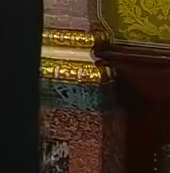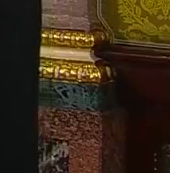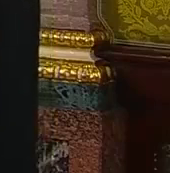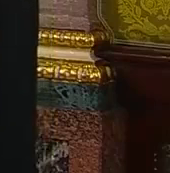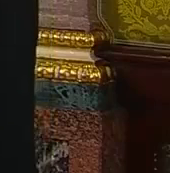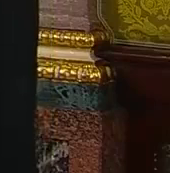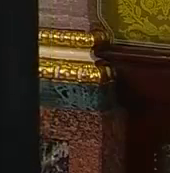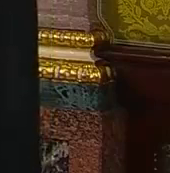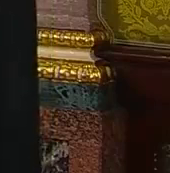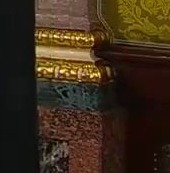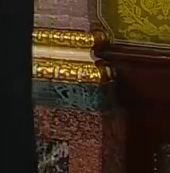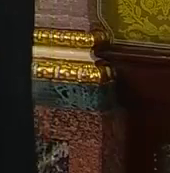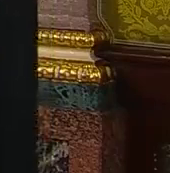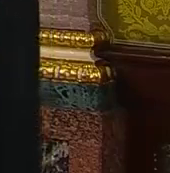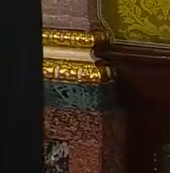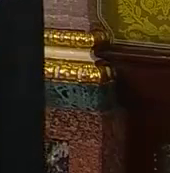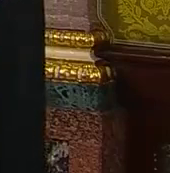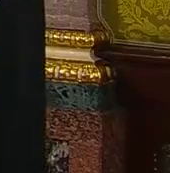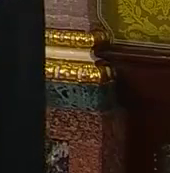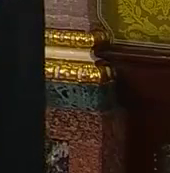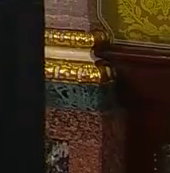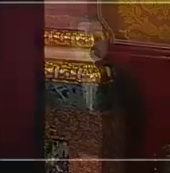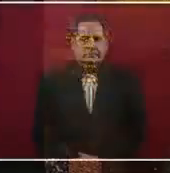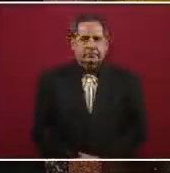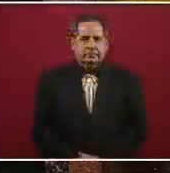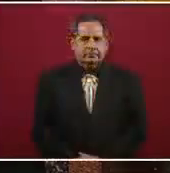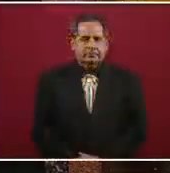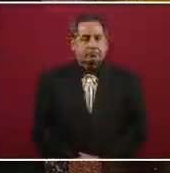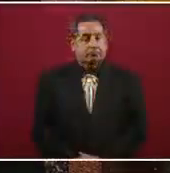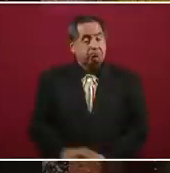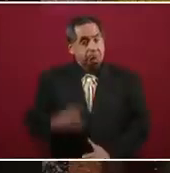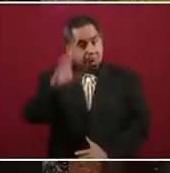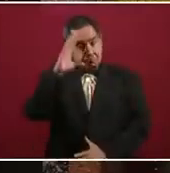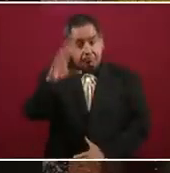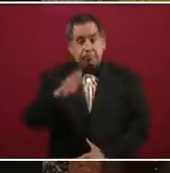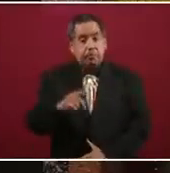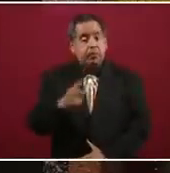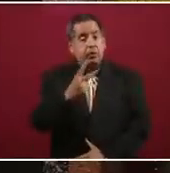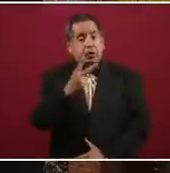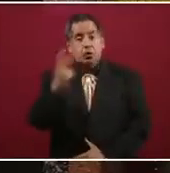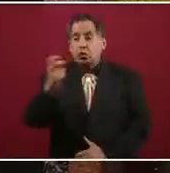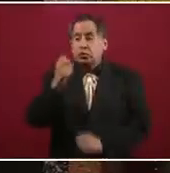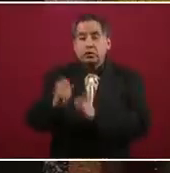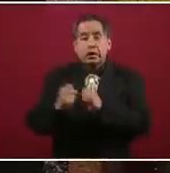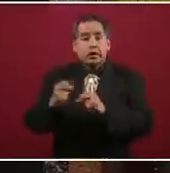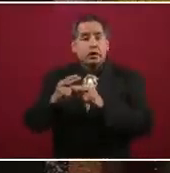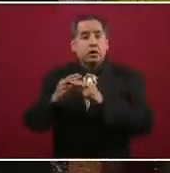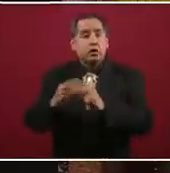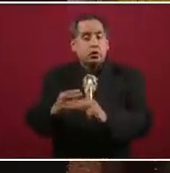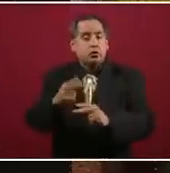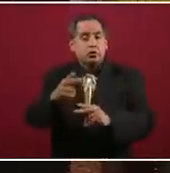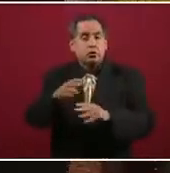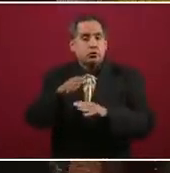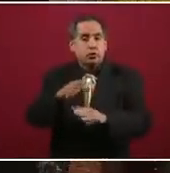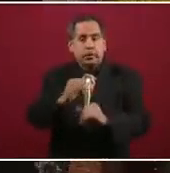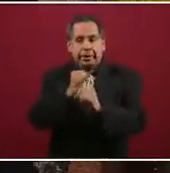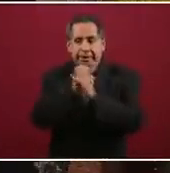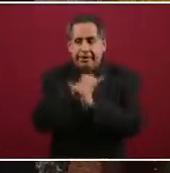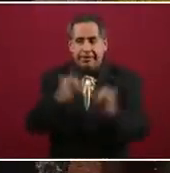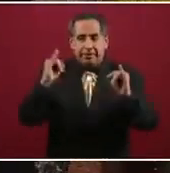el gusto de llevar hasta ustedes esta transmisión especial con motivo del 209 aniversario del inicio de la gesta de